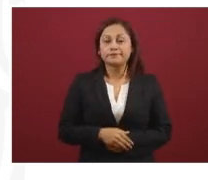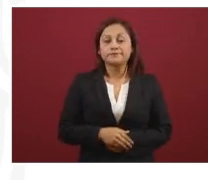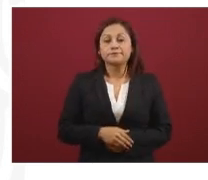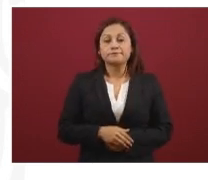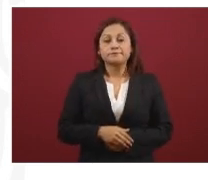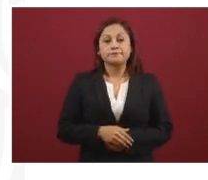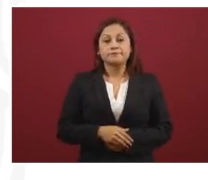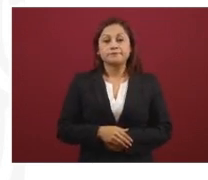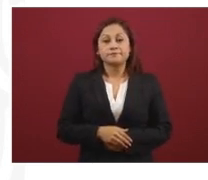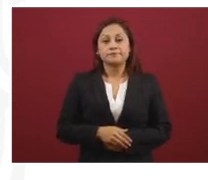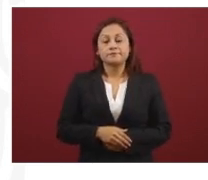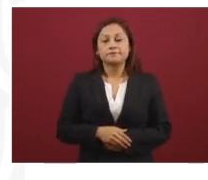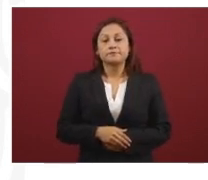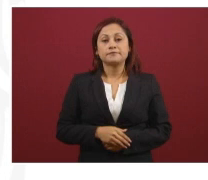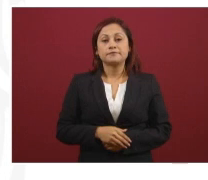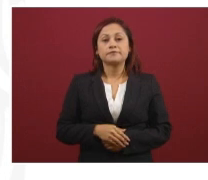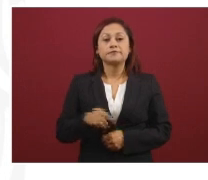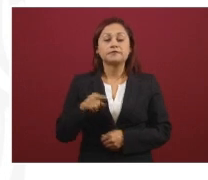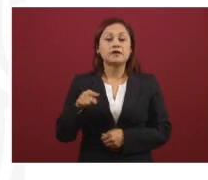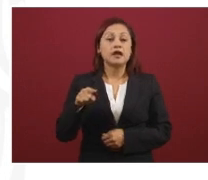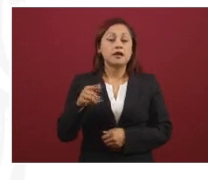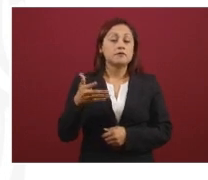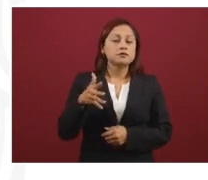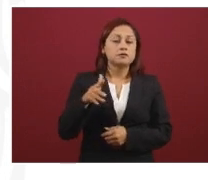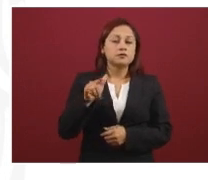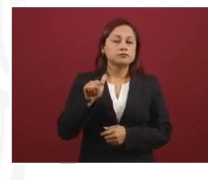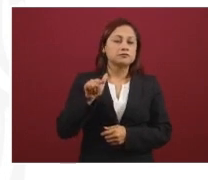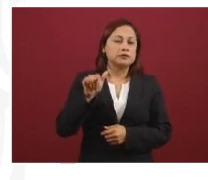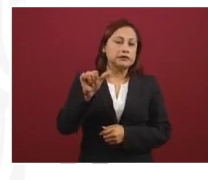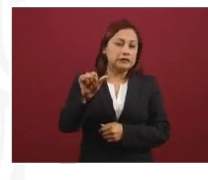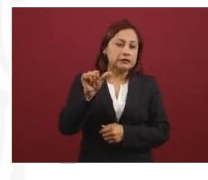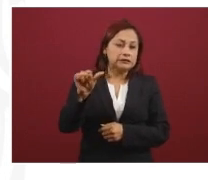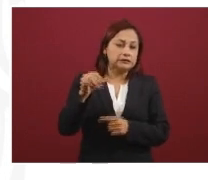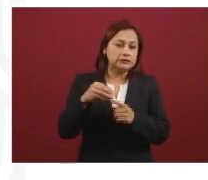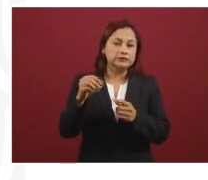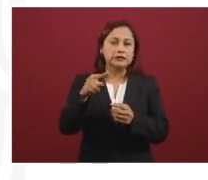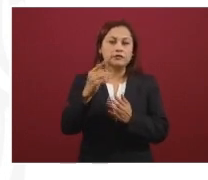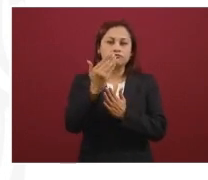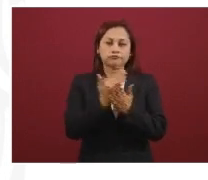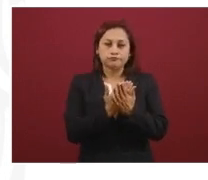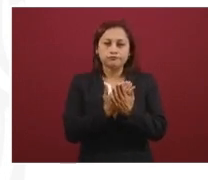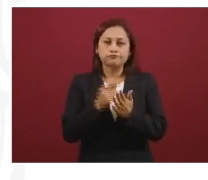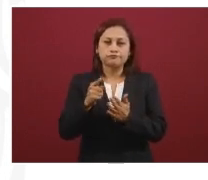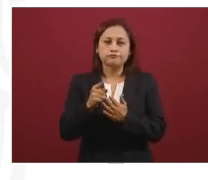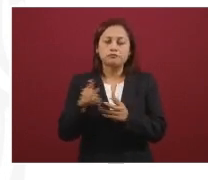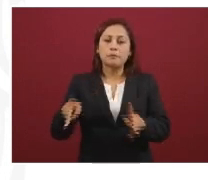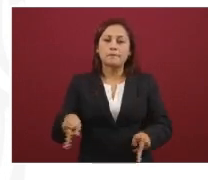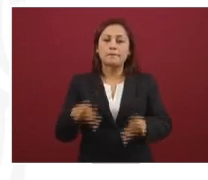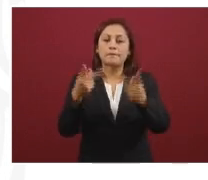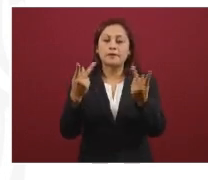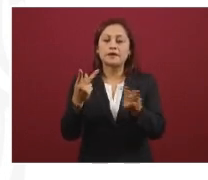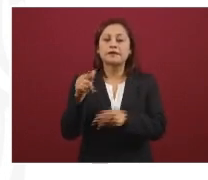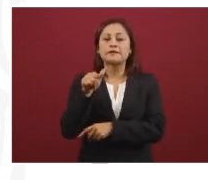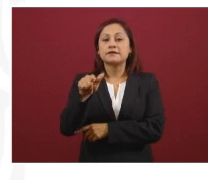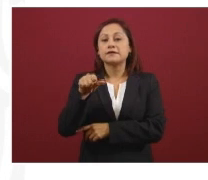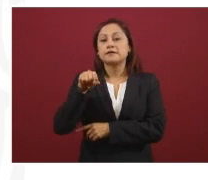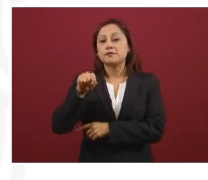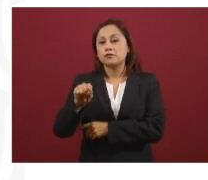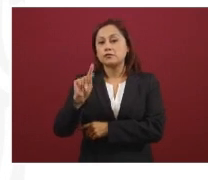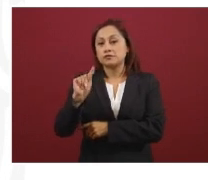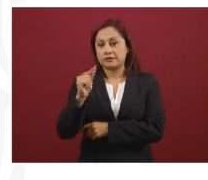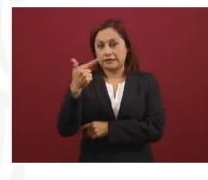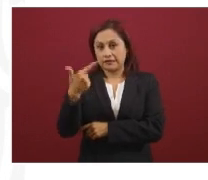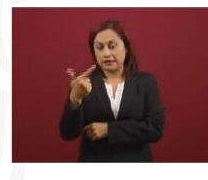bajo, está con un margen de 16 centavos, un precio al público de 17 pesos con 78 centavos por